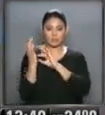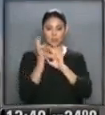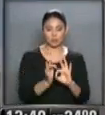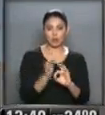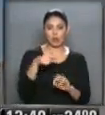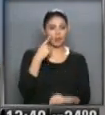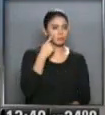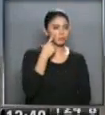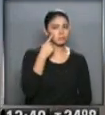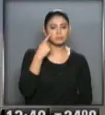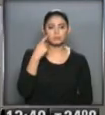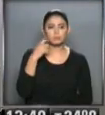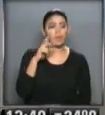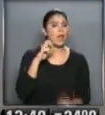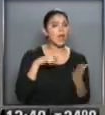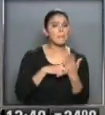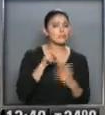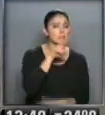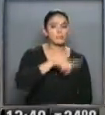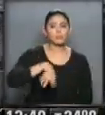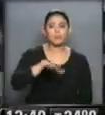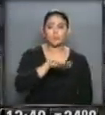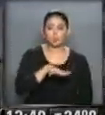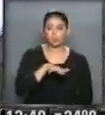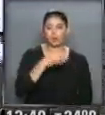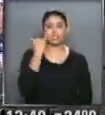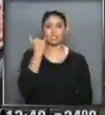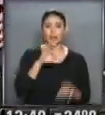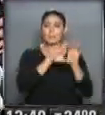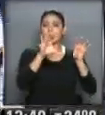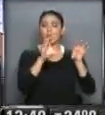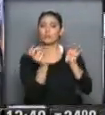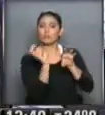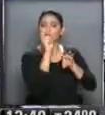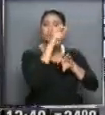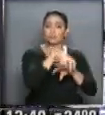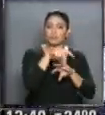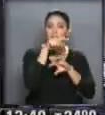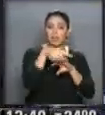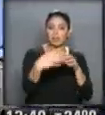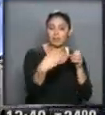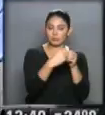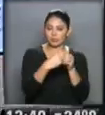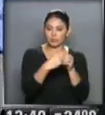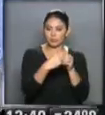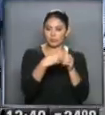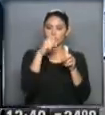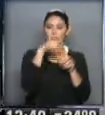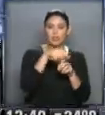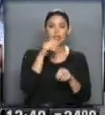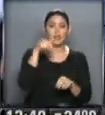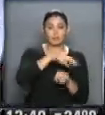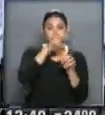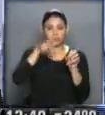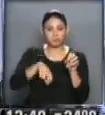una inspección in situ. Se acaba de subir al vagón que fue que recibió el epicentro del choque. Ahí